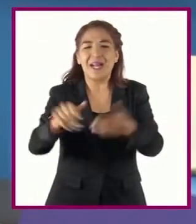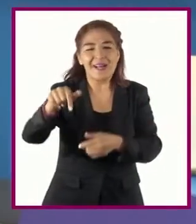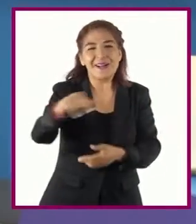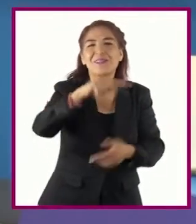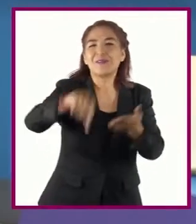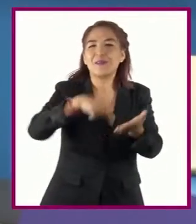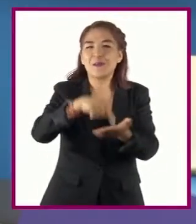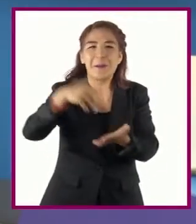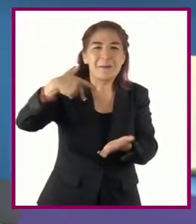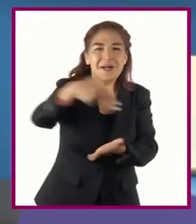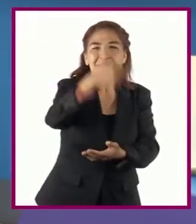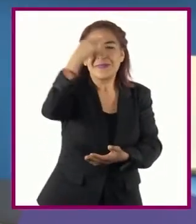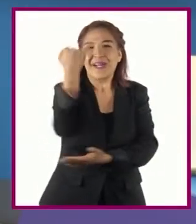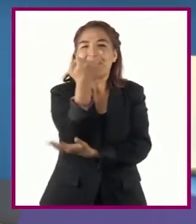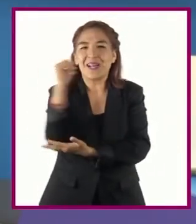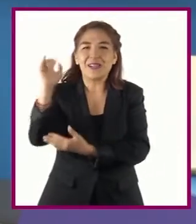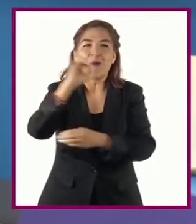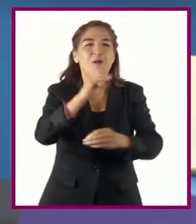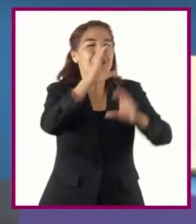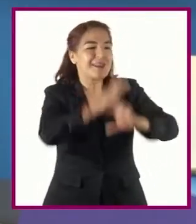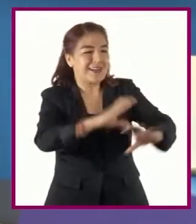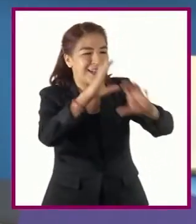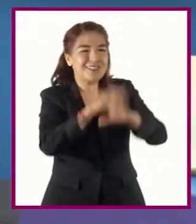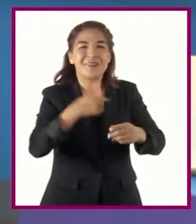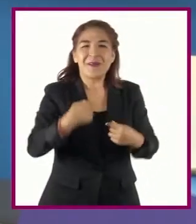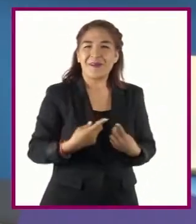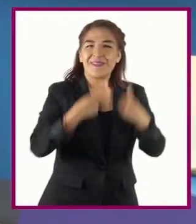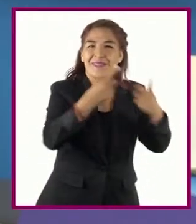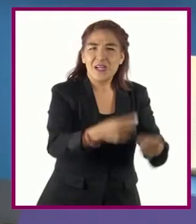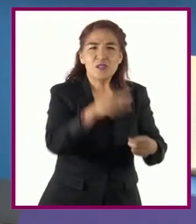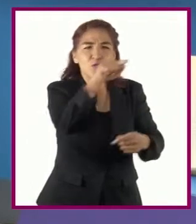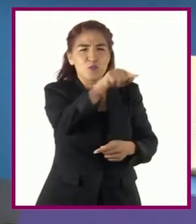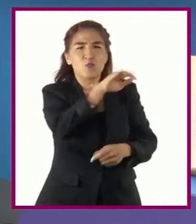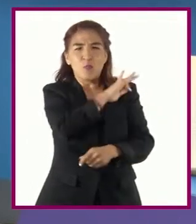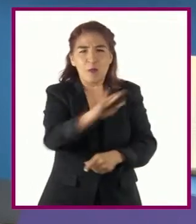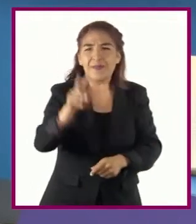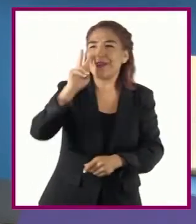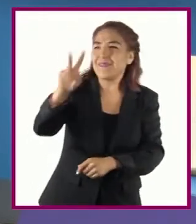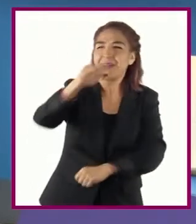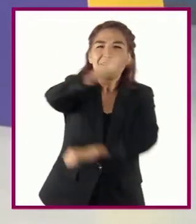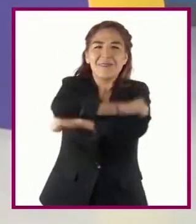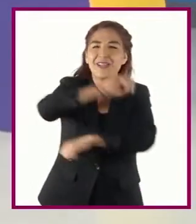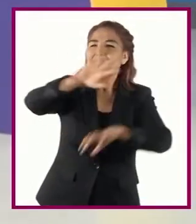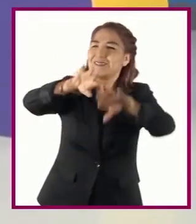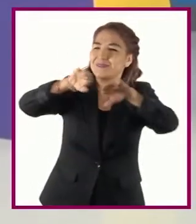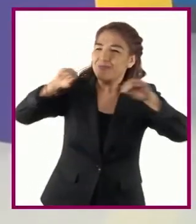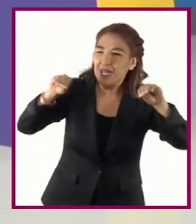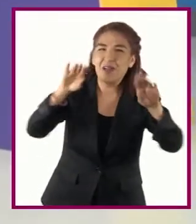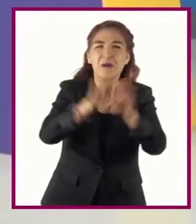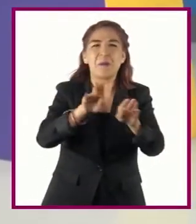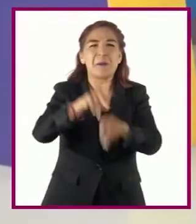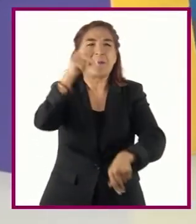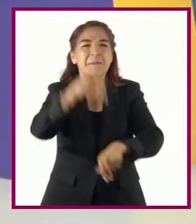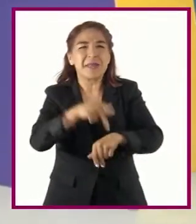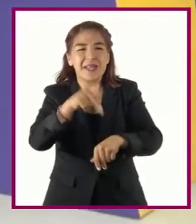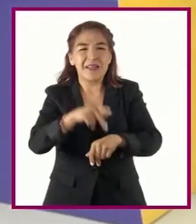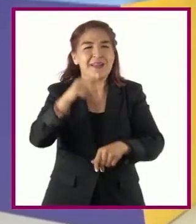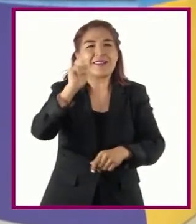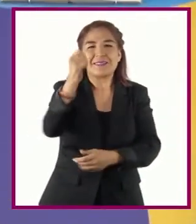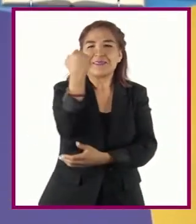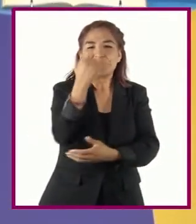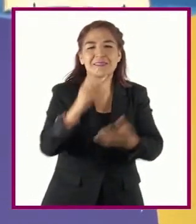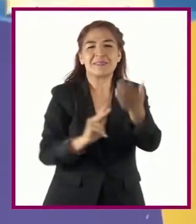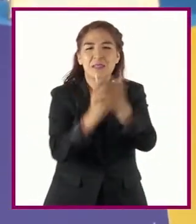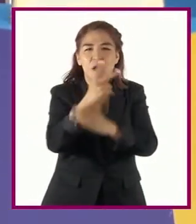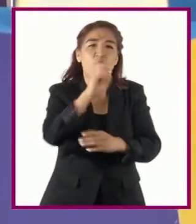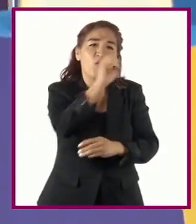árbol o decirte una canción. Tú puedes mirarme a través de la ventana arrancar malas hierbas. O si lo prefieres, jugar